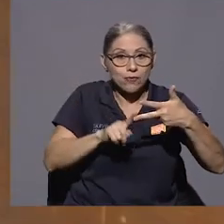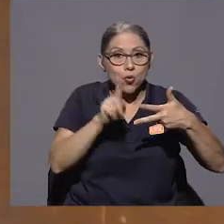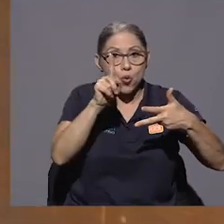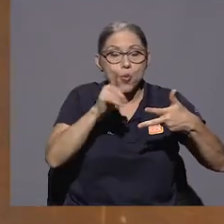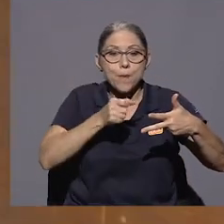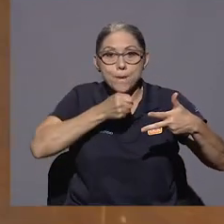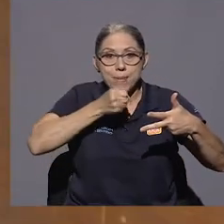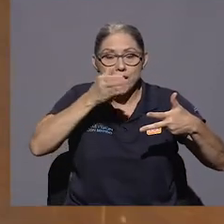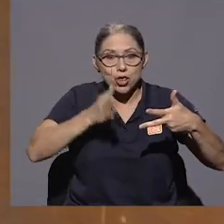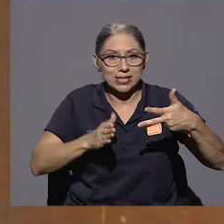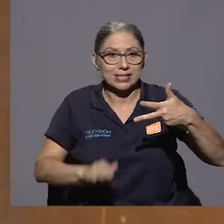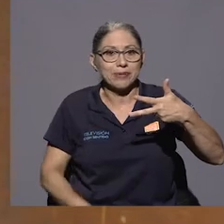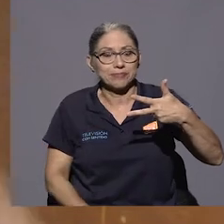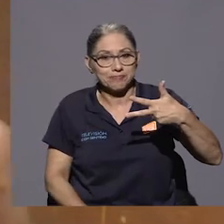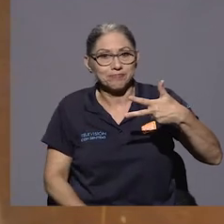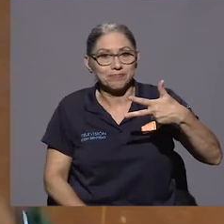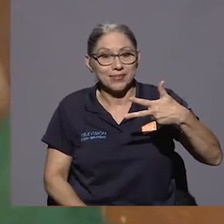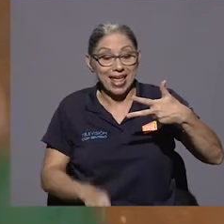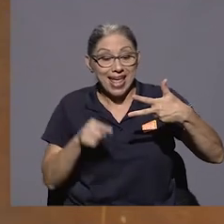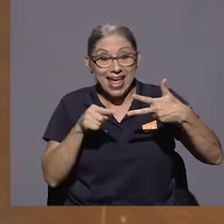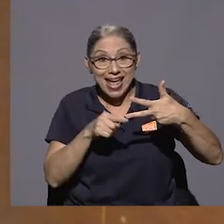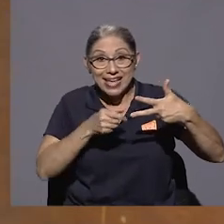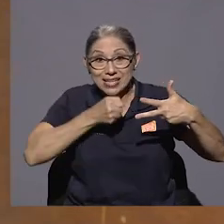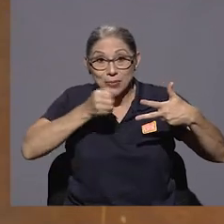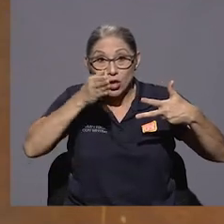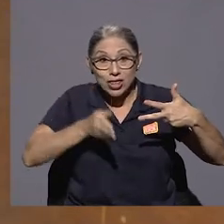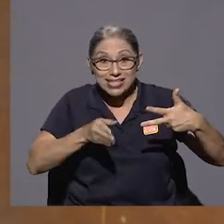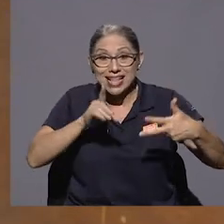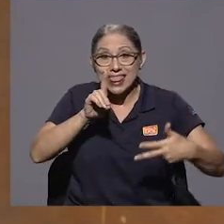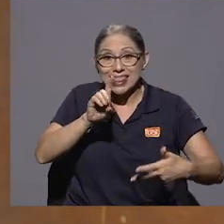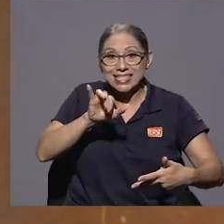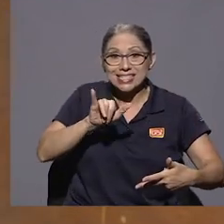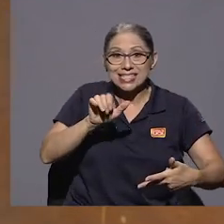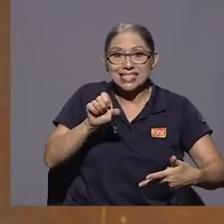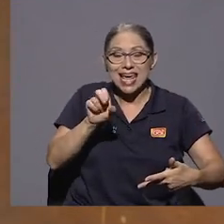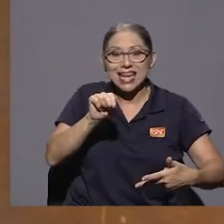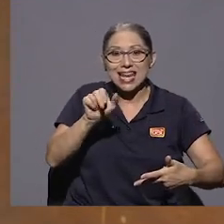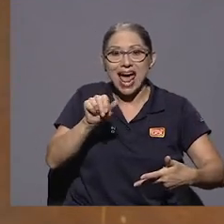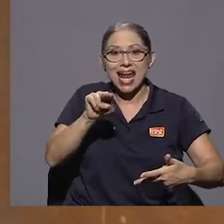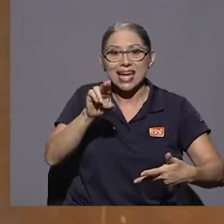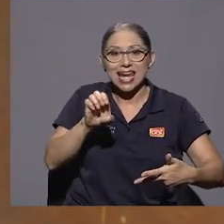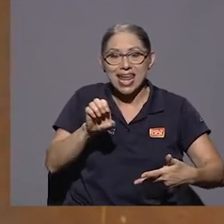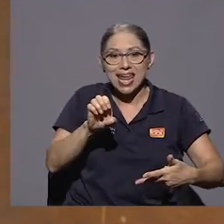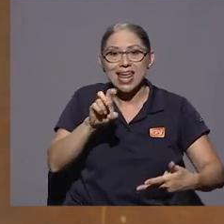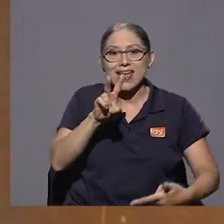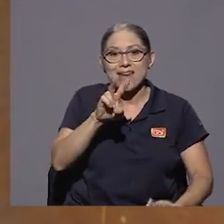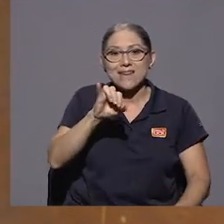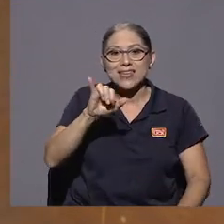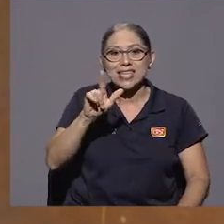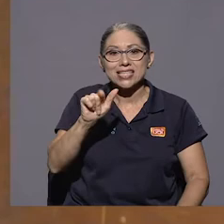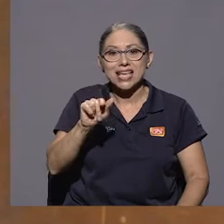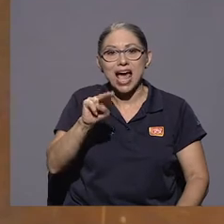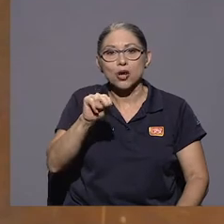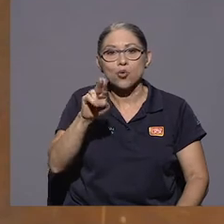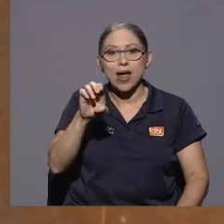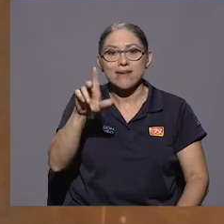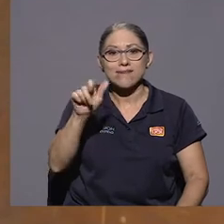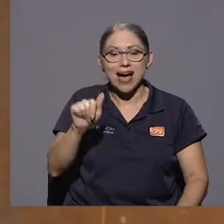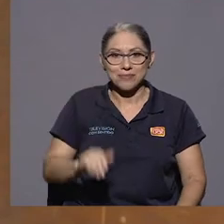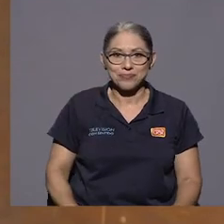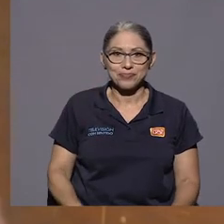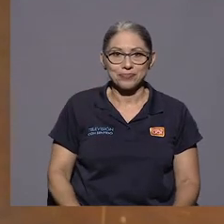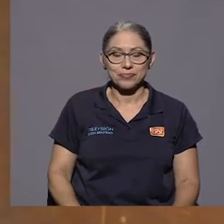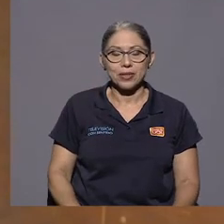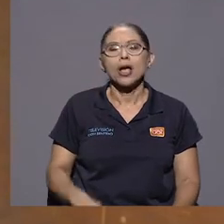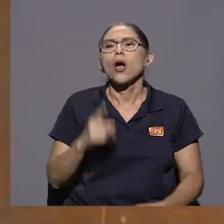un periodista. Ese periodista fue Yanane Villanueva. O esa periodista fue Yanane Villanueva. Un día